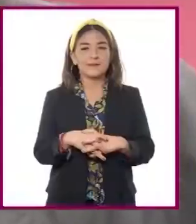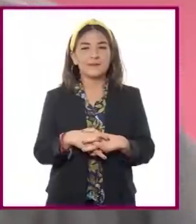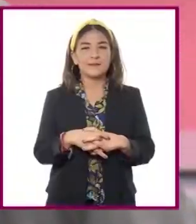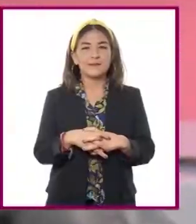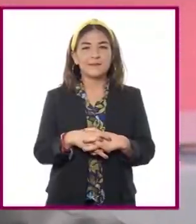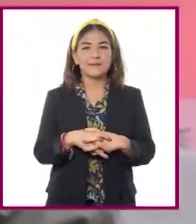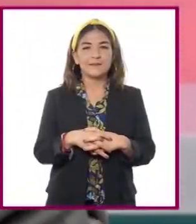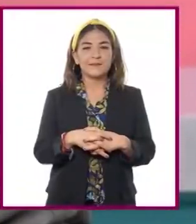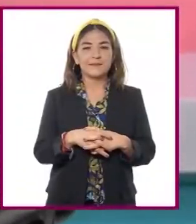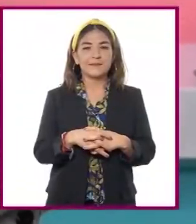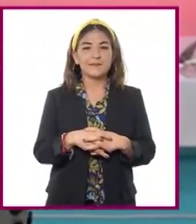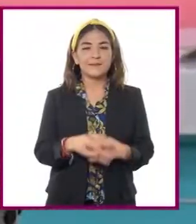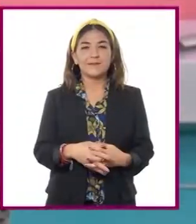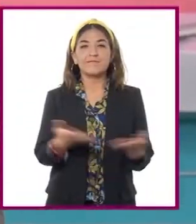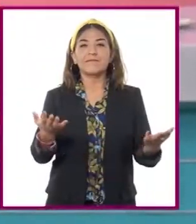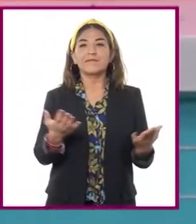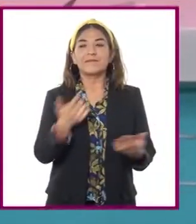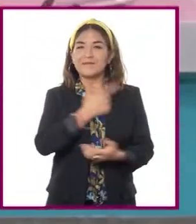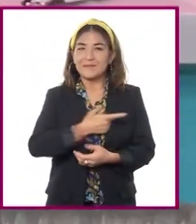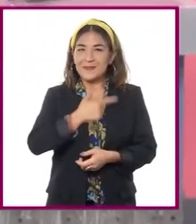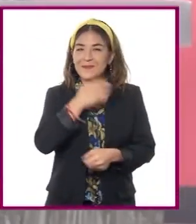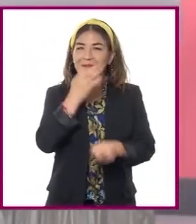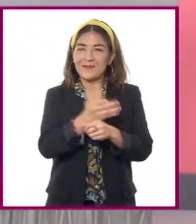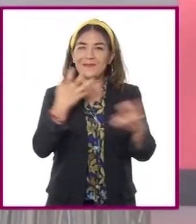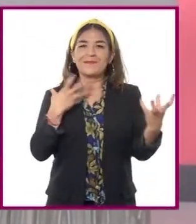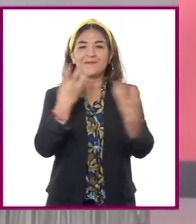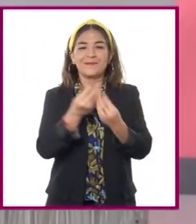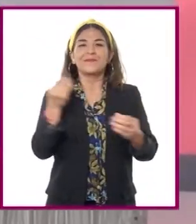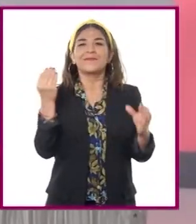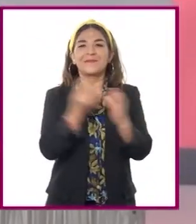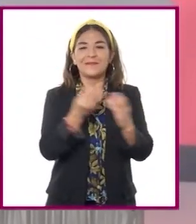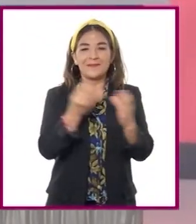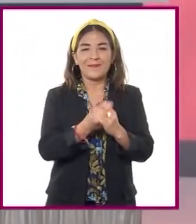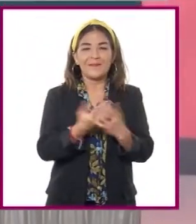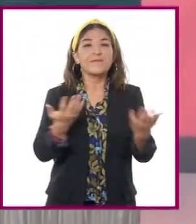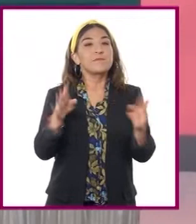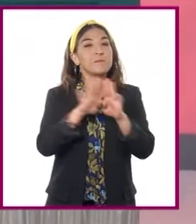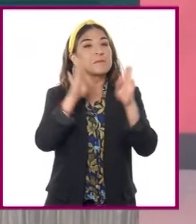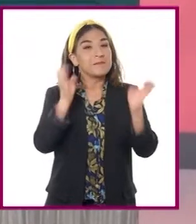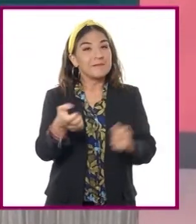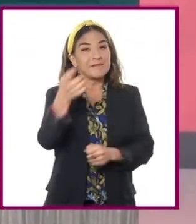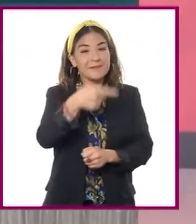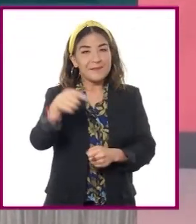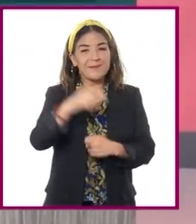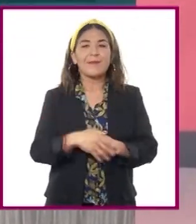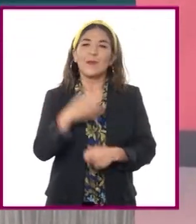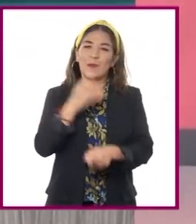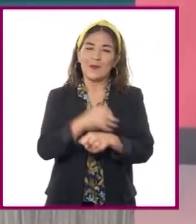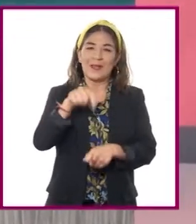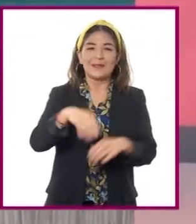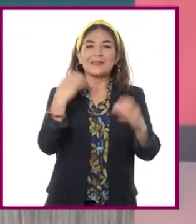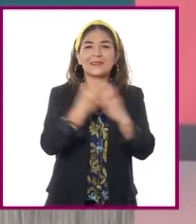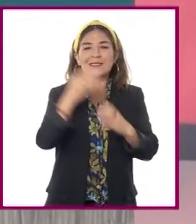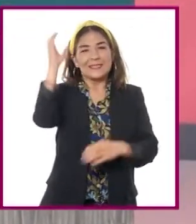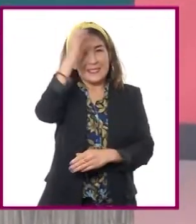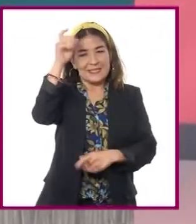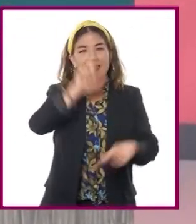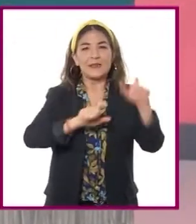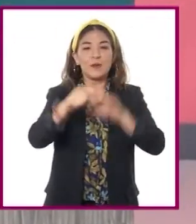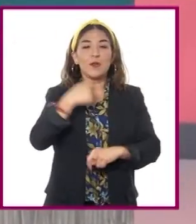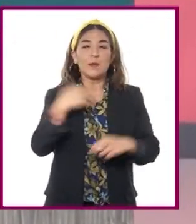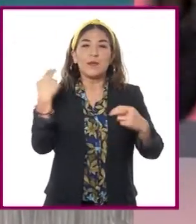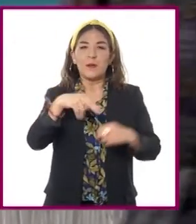¿Cómo se encuentran? Es un gusto que nos acompañen en una sesión más de Ciencias Química. Soy la maestra Emma Yolanda Flores